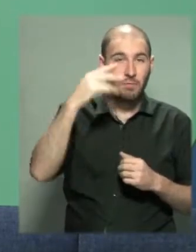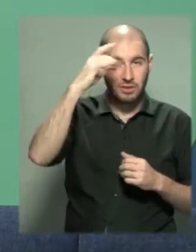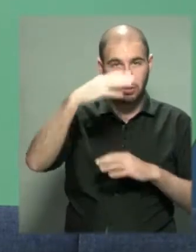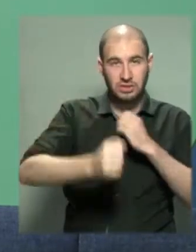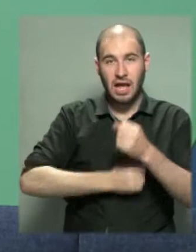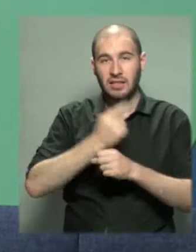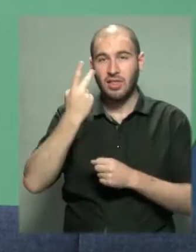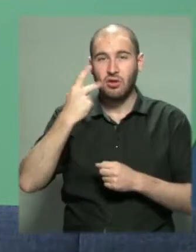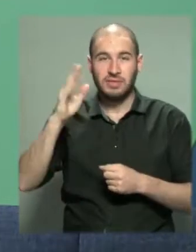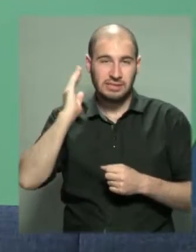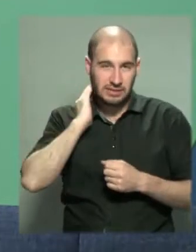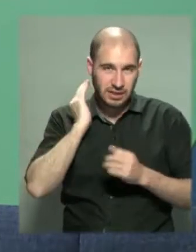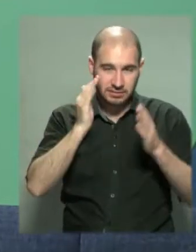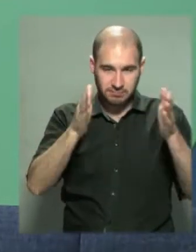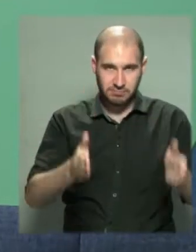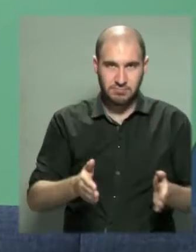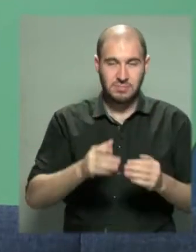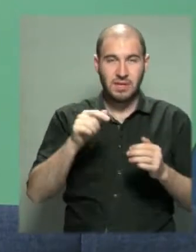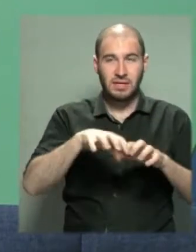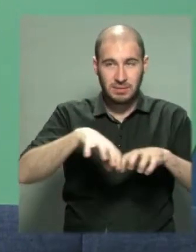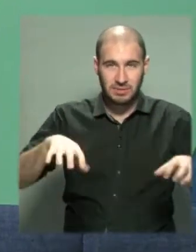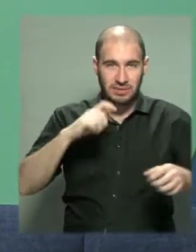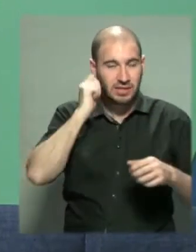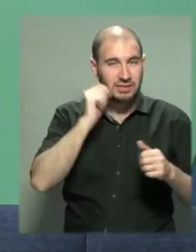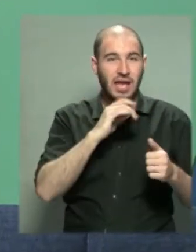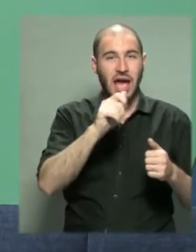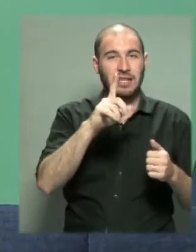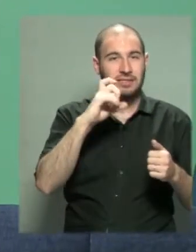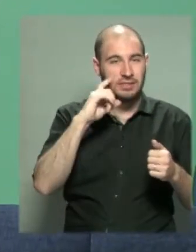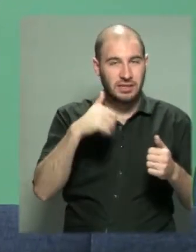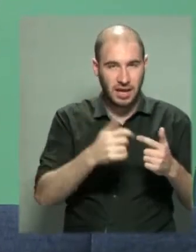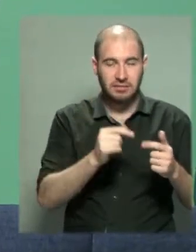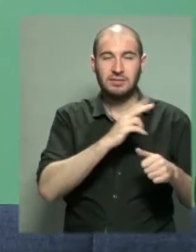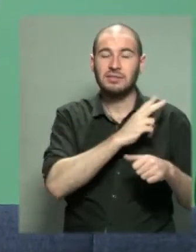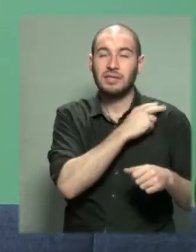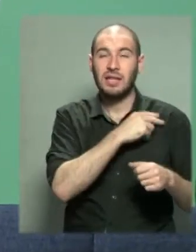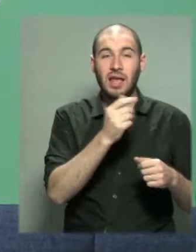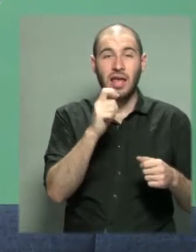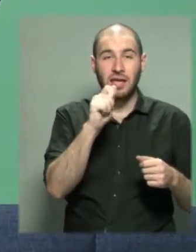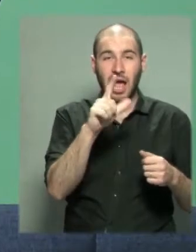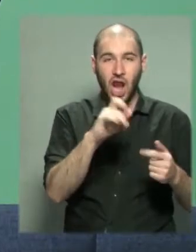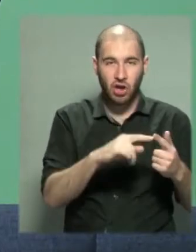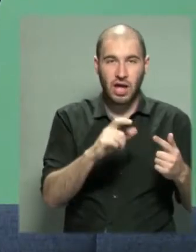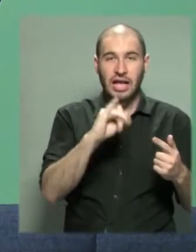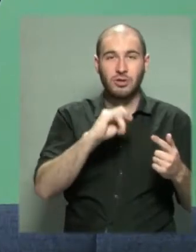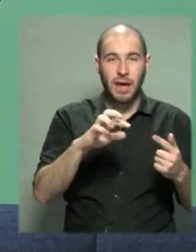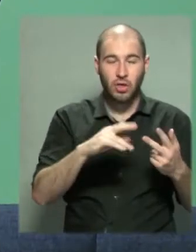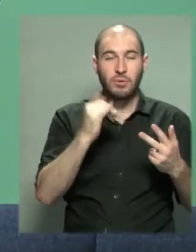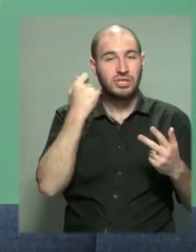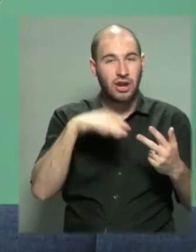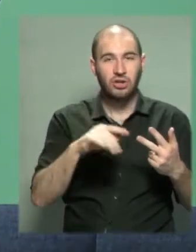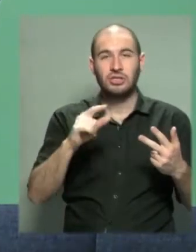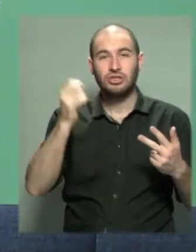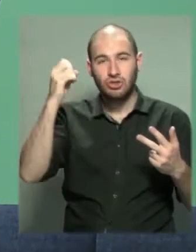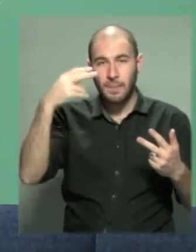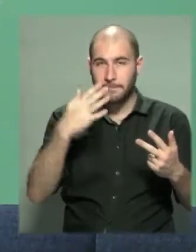el 2016 se dividieron en CGT Alsina, encabezada por Antonio Caló, Azopardo con Moyano y la Soli